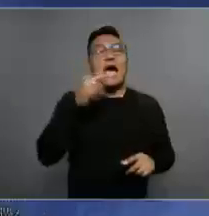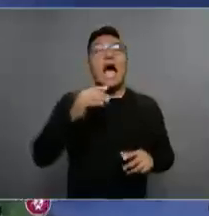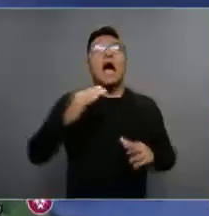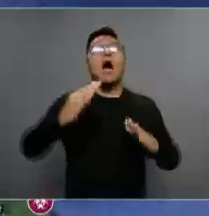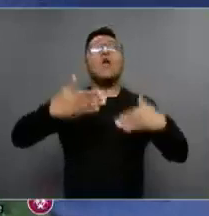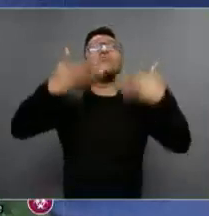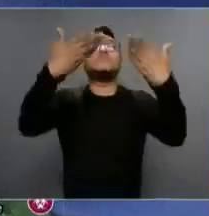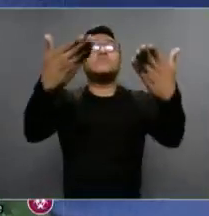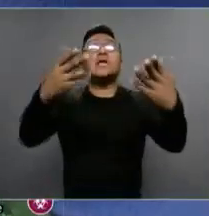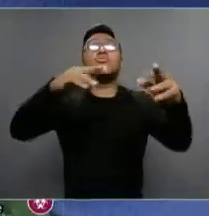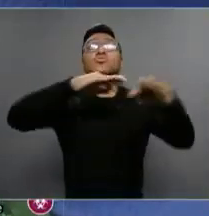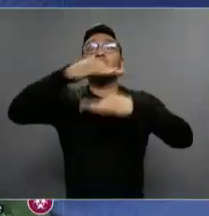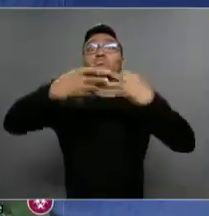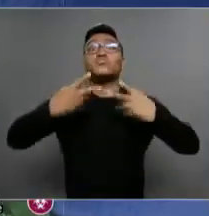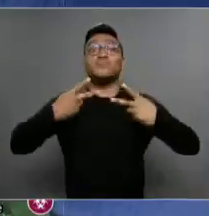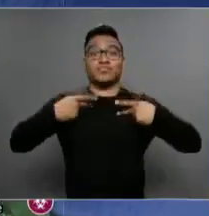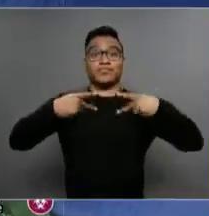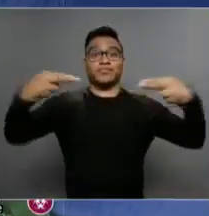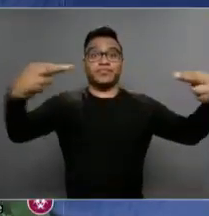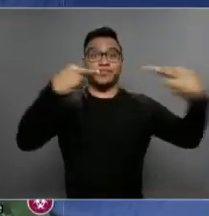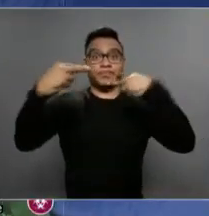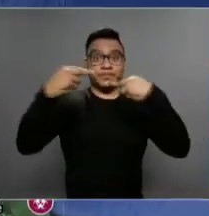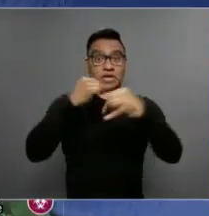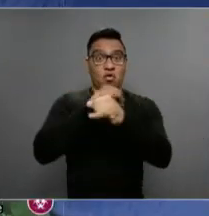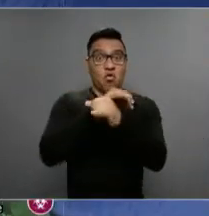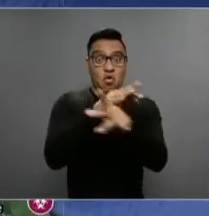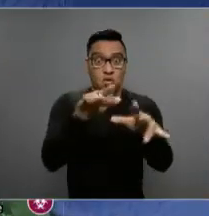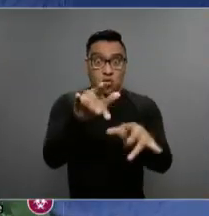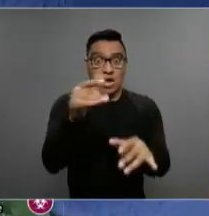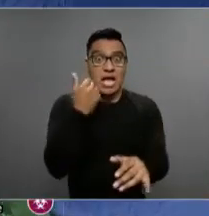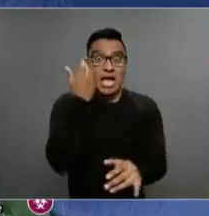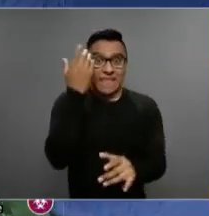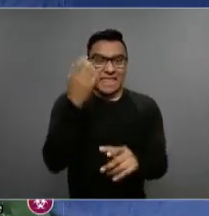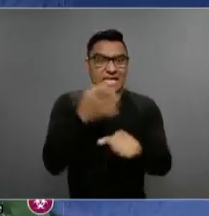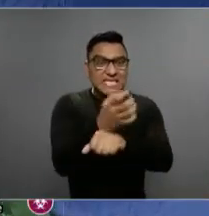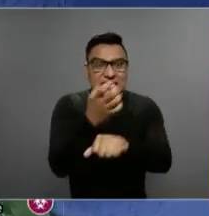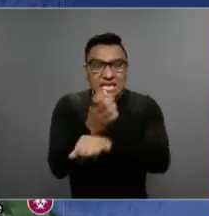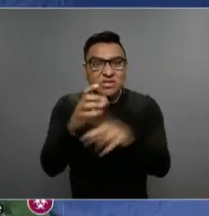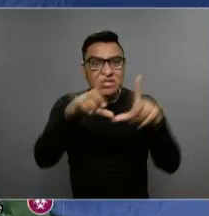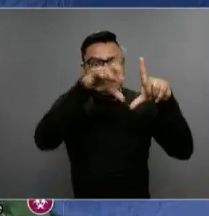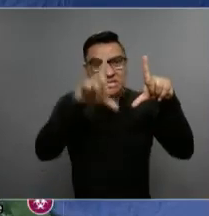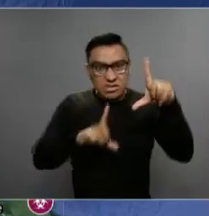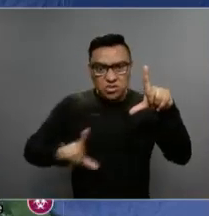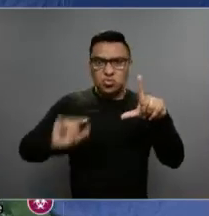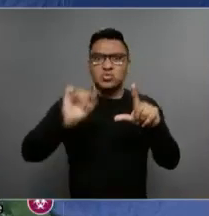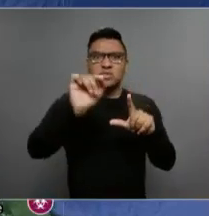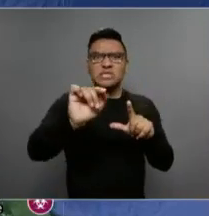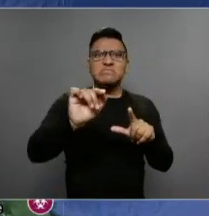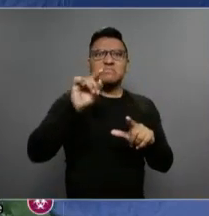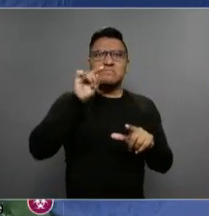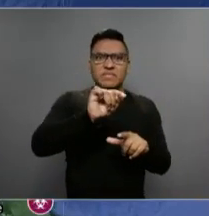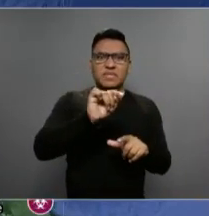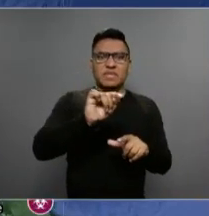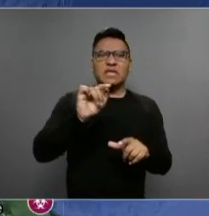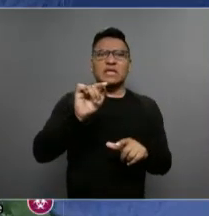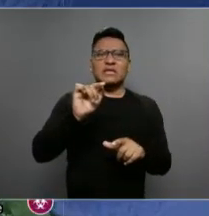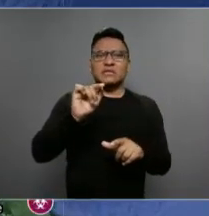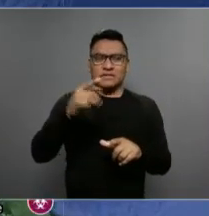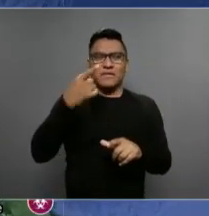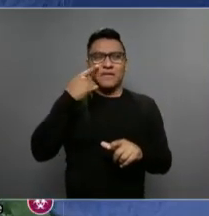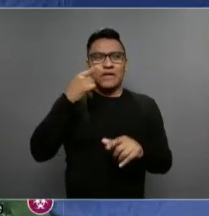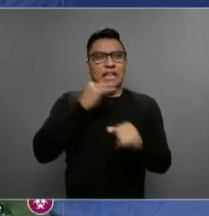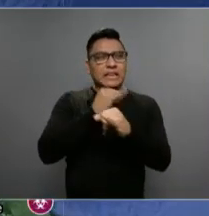y quiere tener información de algún estado en específico, ingrese a, ¿cómo